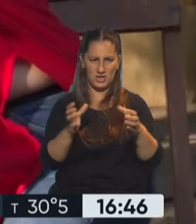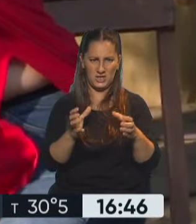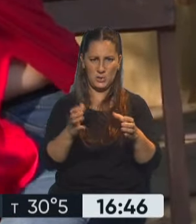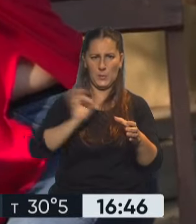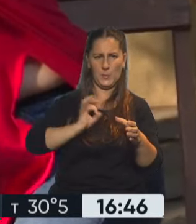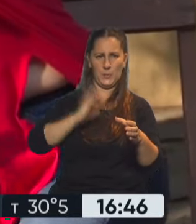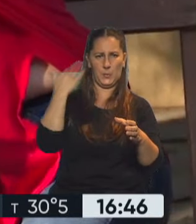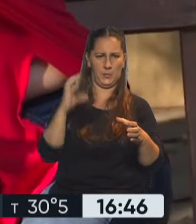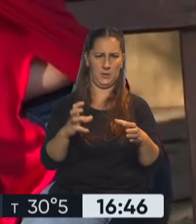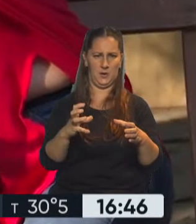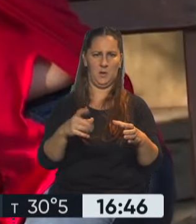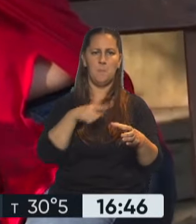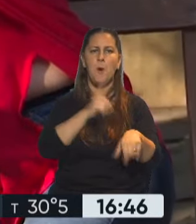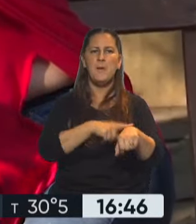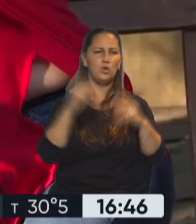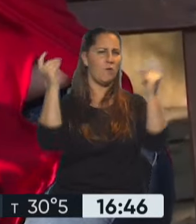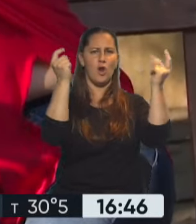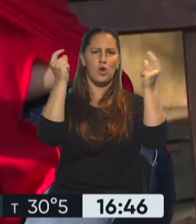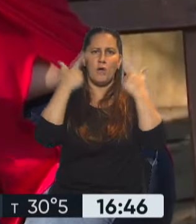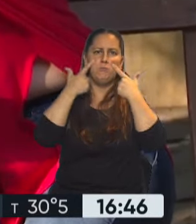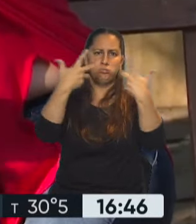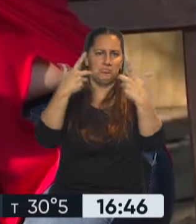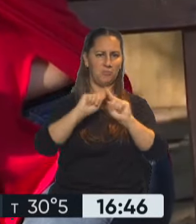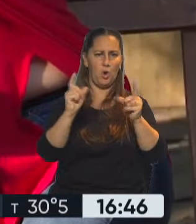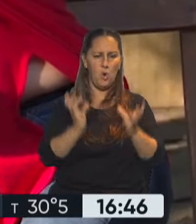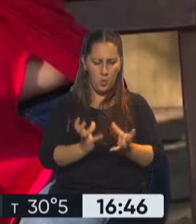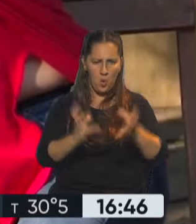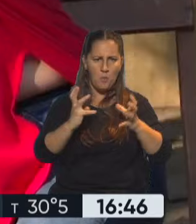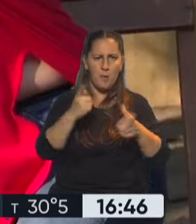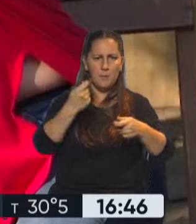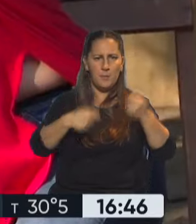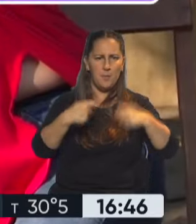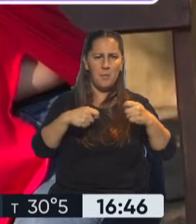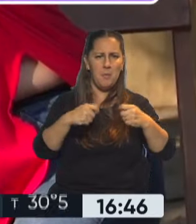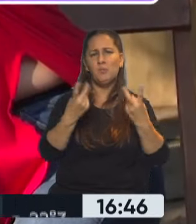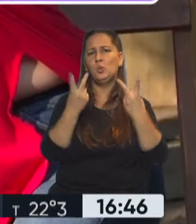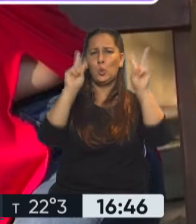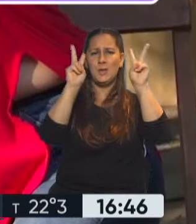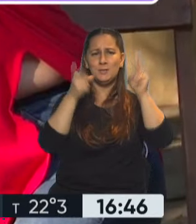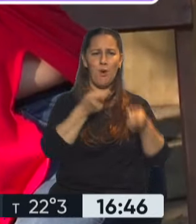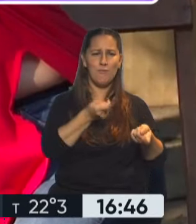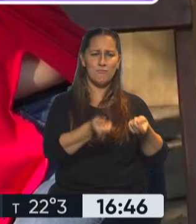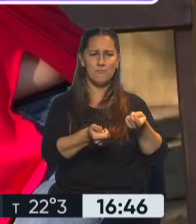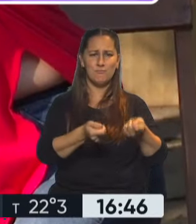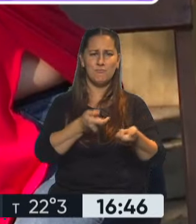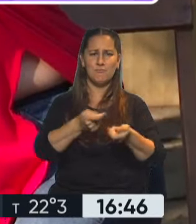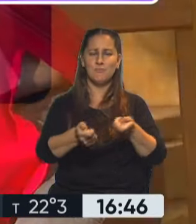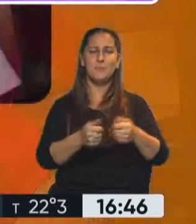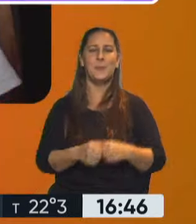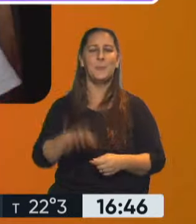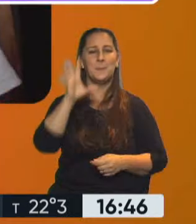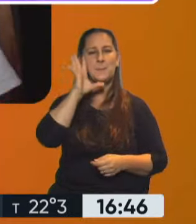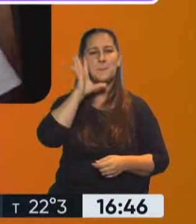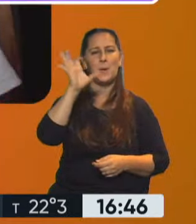aquella época, ¿por qué no era furor el folclore? Entonces hacíamos bombitos para la gente que pasaba de turismo. Y me iba a ver, y me acuerdo,